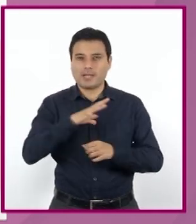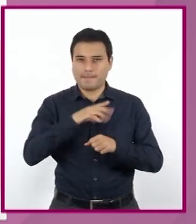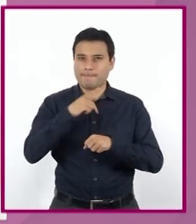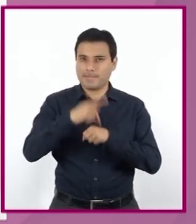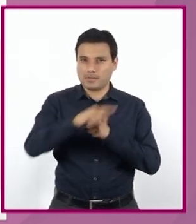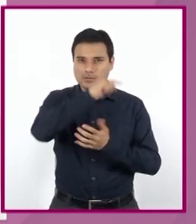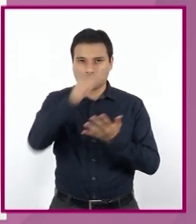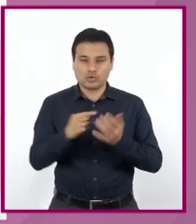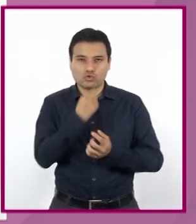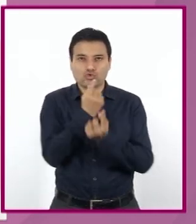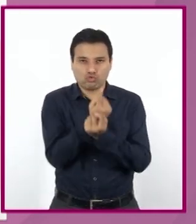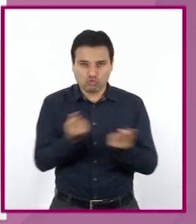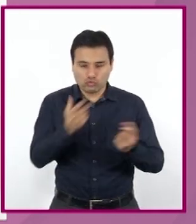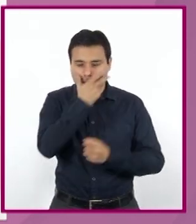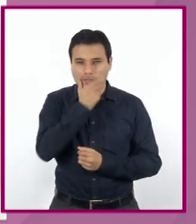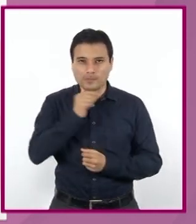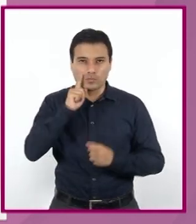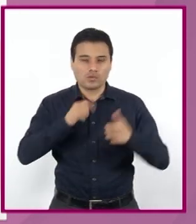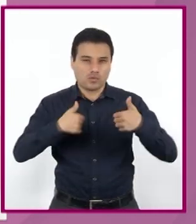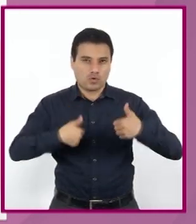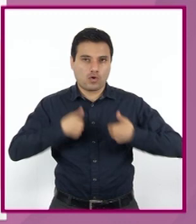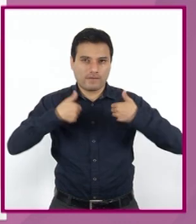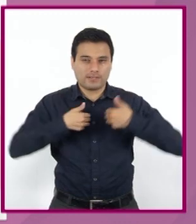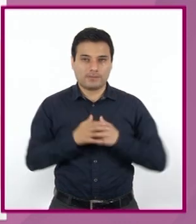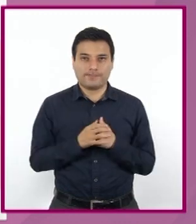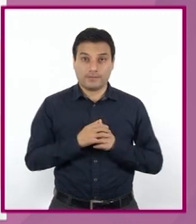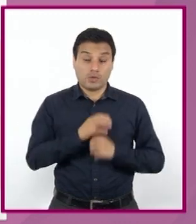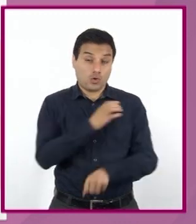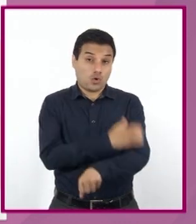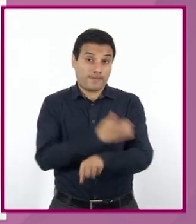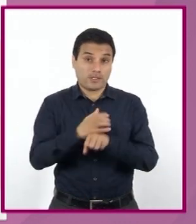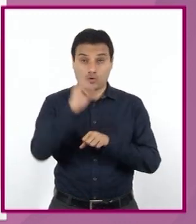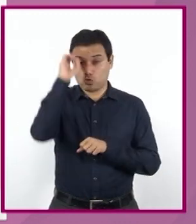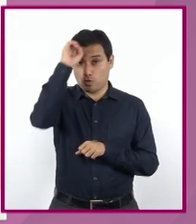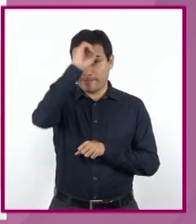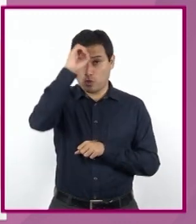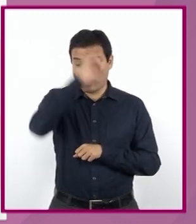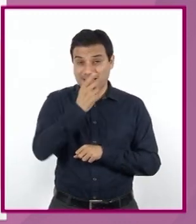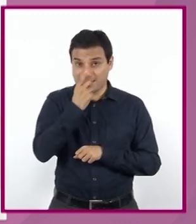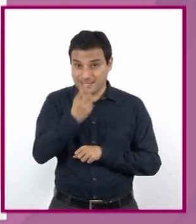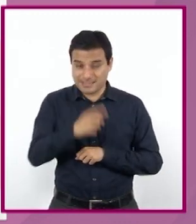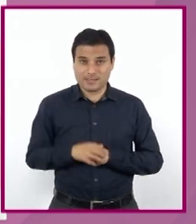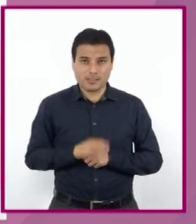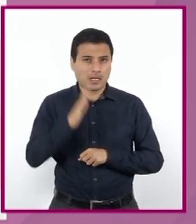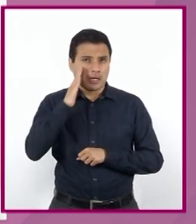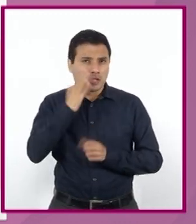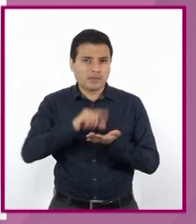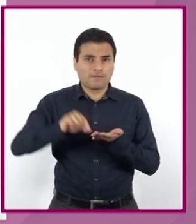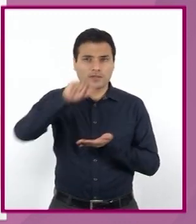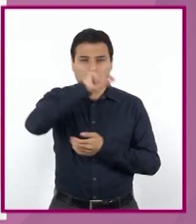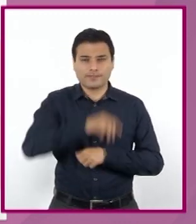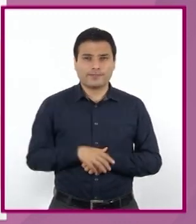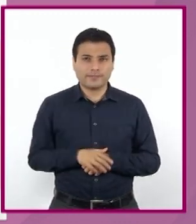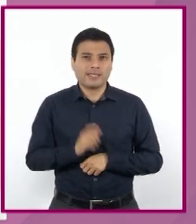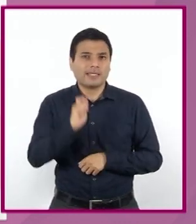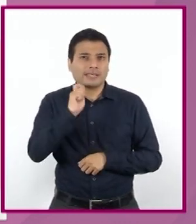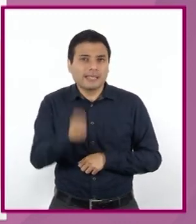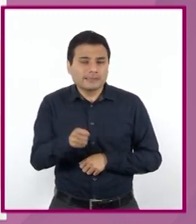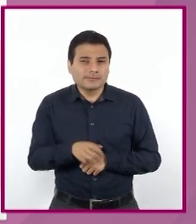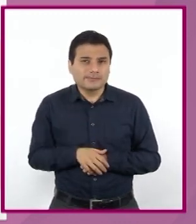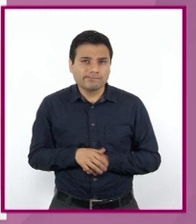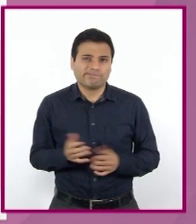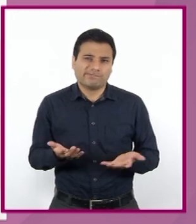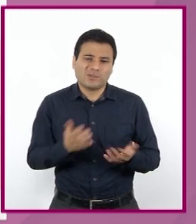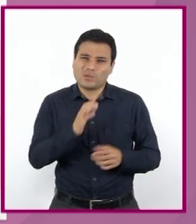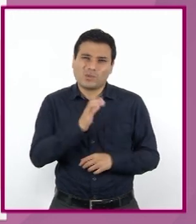niñas, niños y adolescentes. En opinión de mis compañeros y compañeras, las redes sociales se utilizan con eventualidad y el